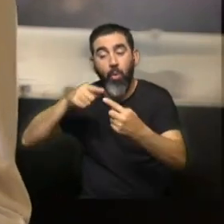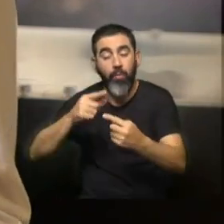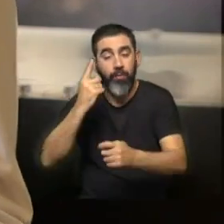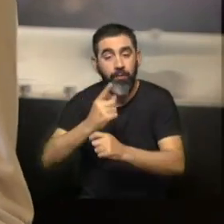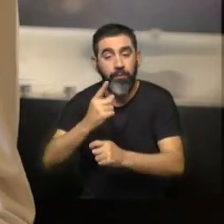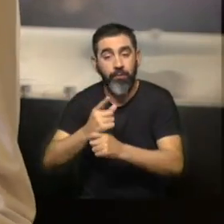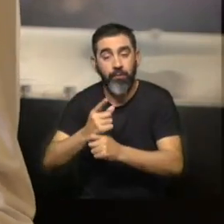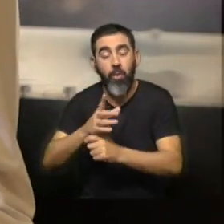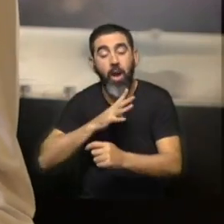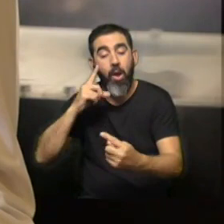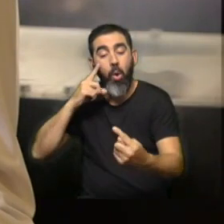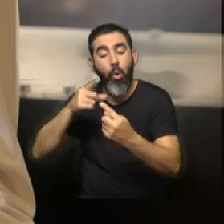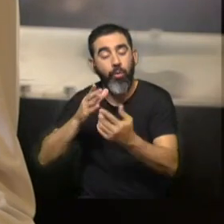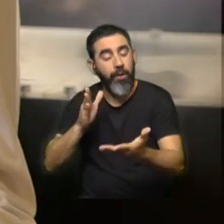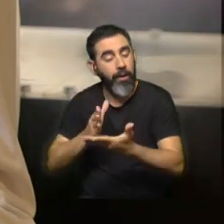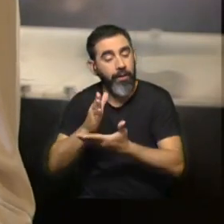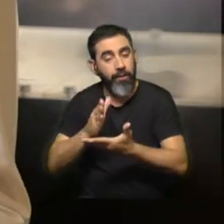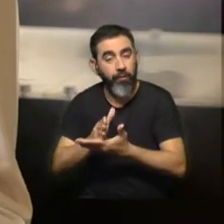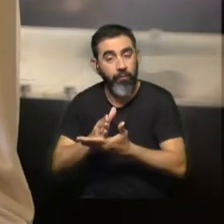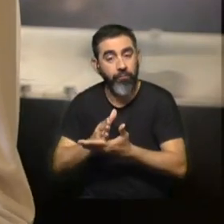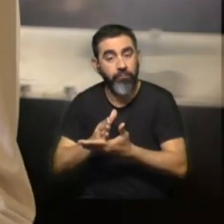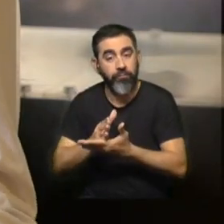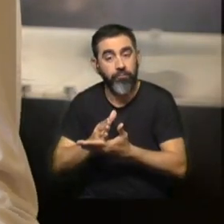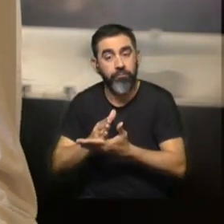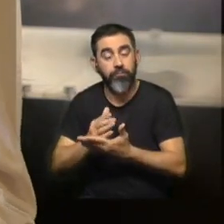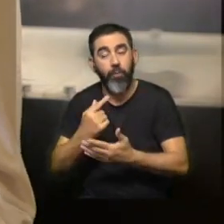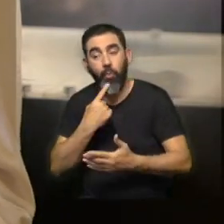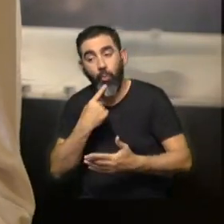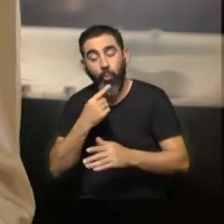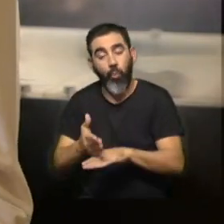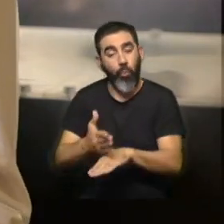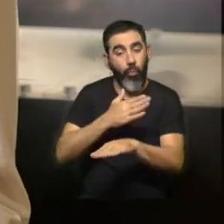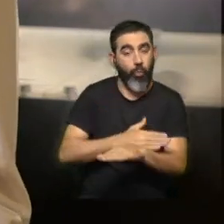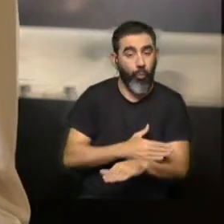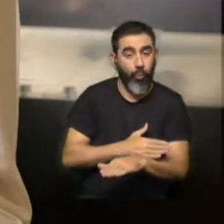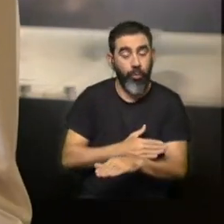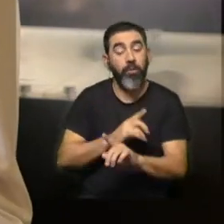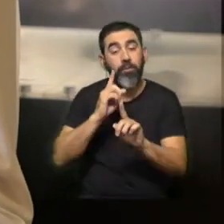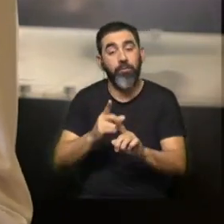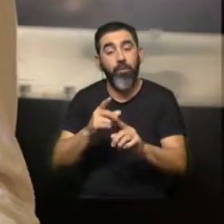Tiene un fin y se plantean hipótesis y se